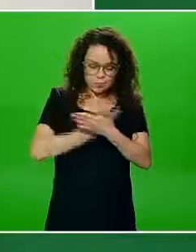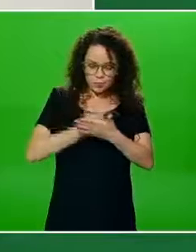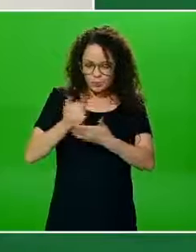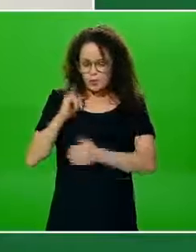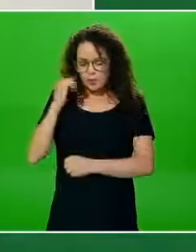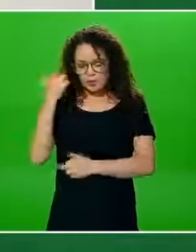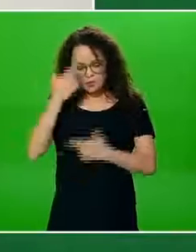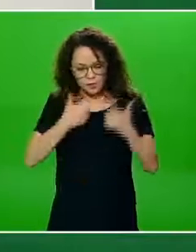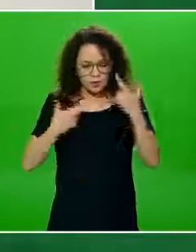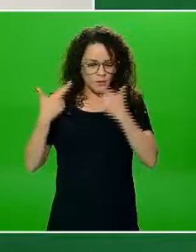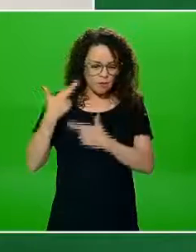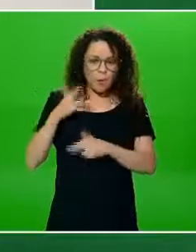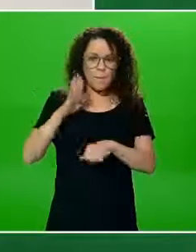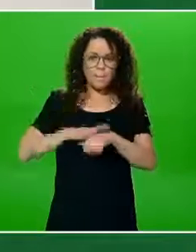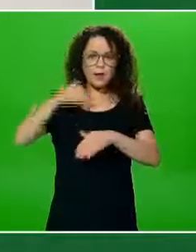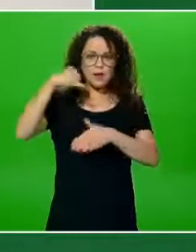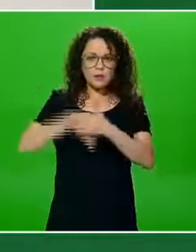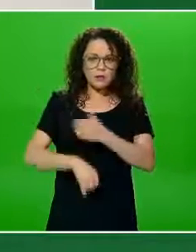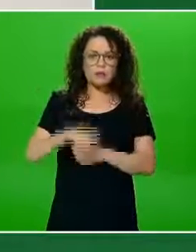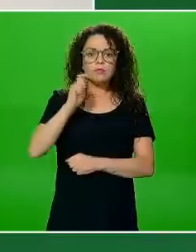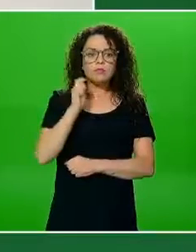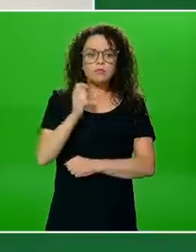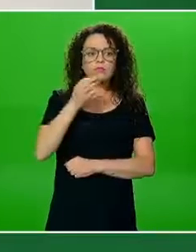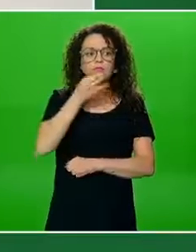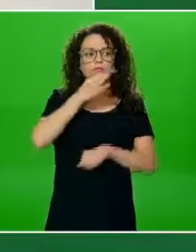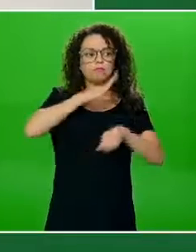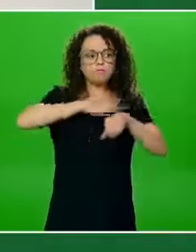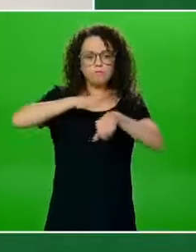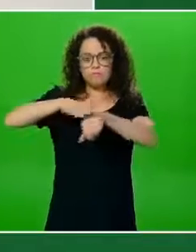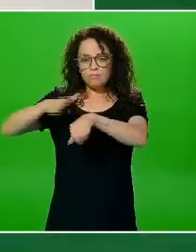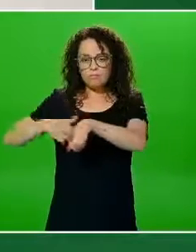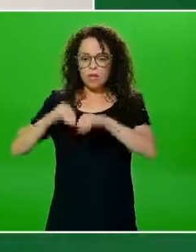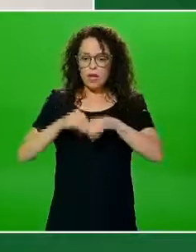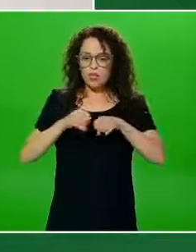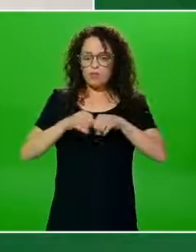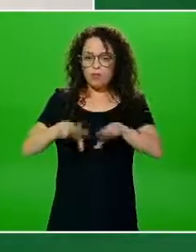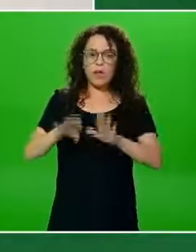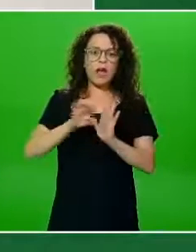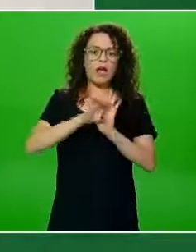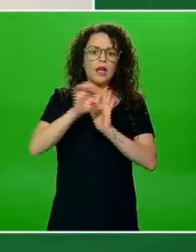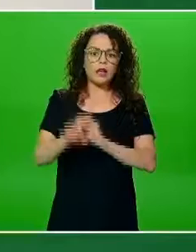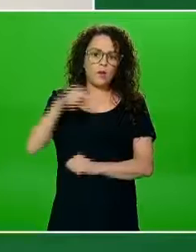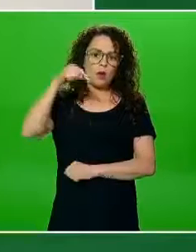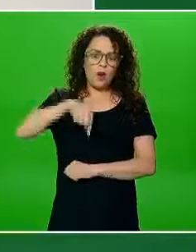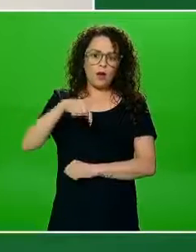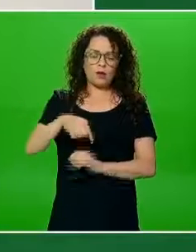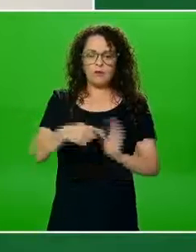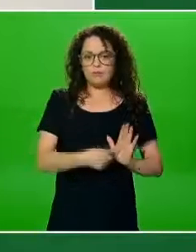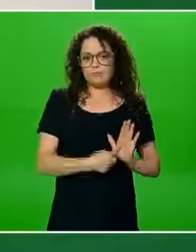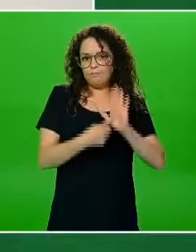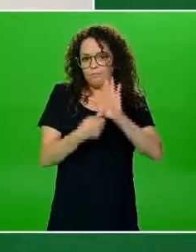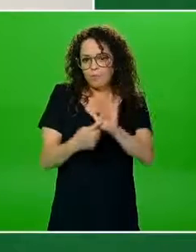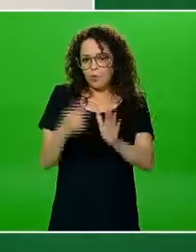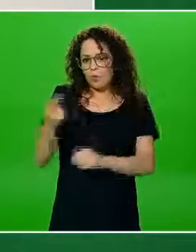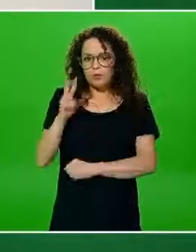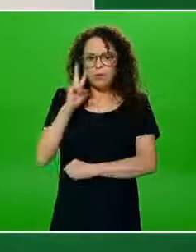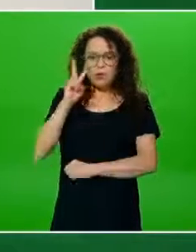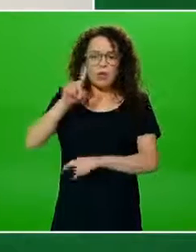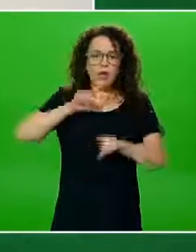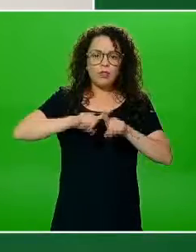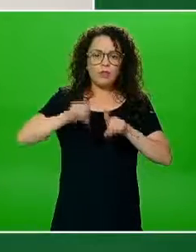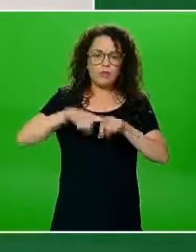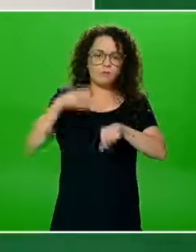para la emisión de boletines, la emisión de informes como los que se presentan hoy en día ante ustedes de las